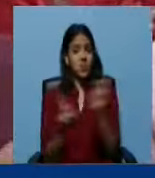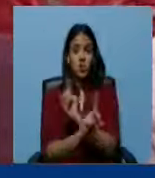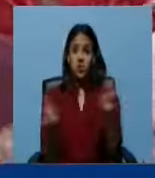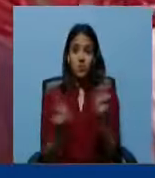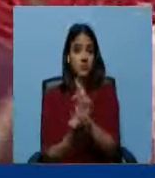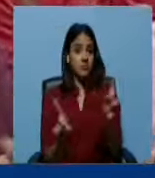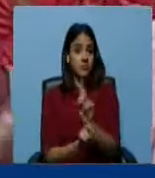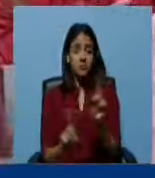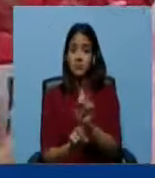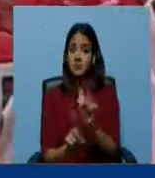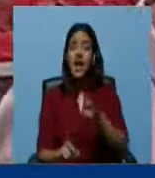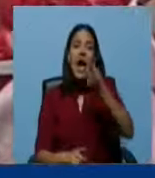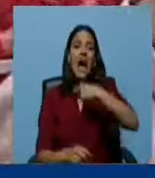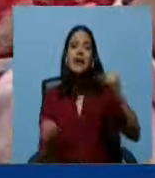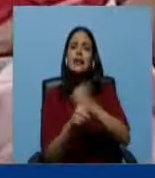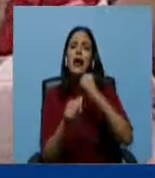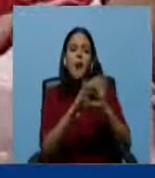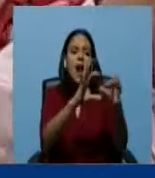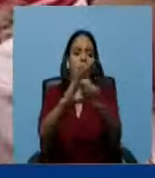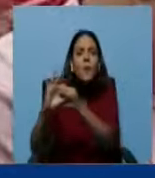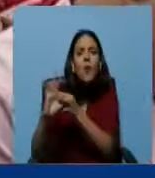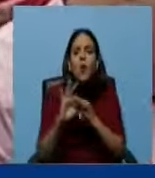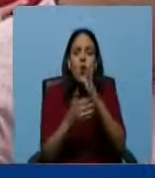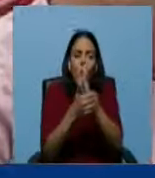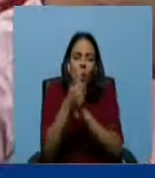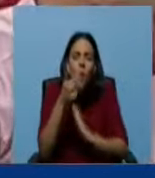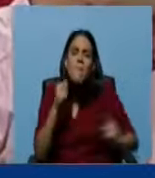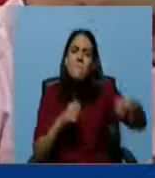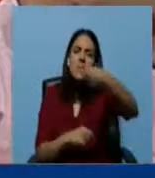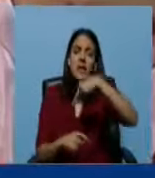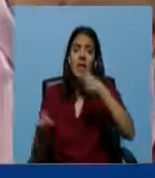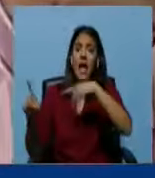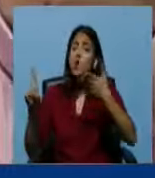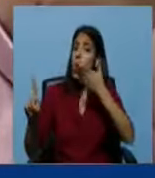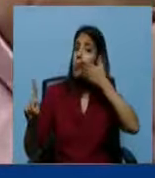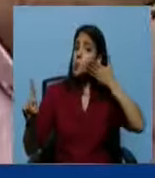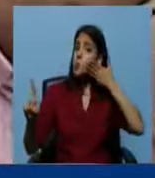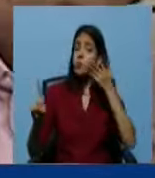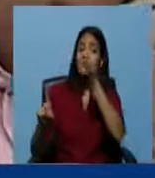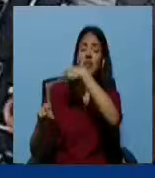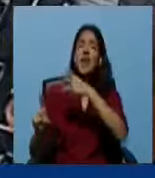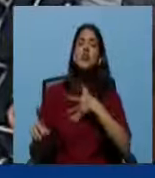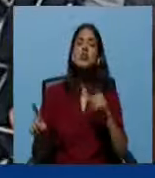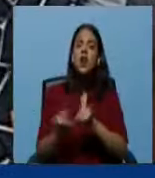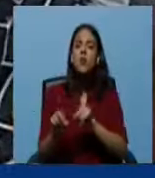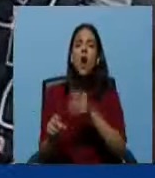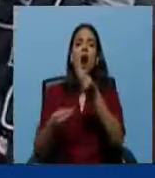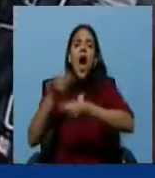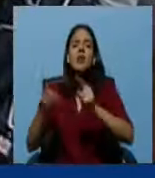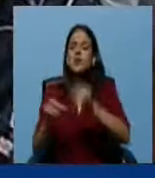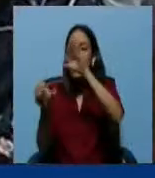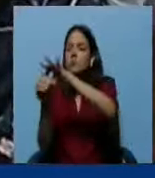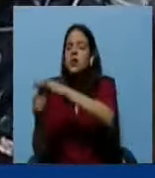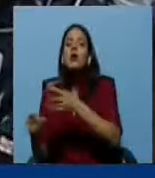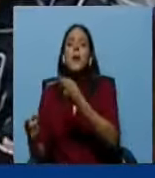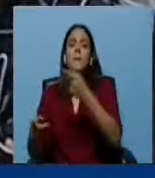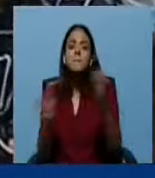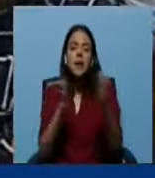El ego y el individualismo es la tierra de cultivo de la traición, de la